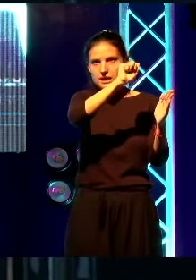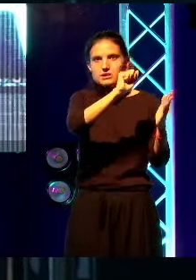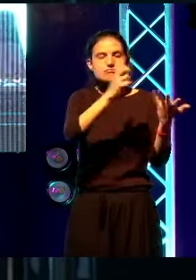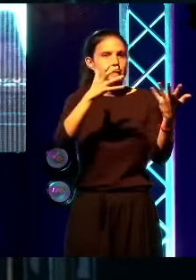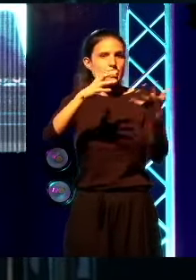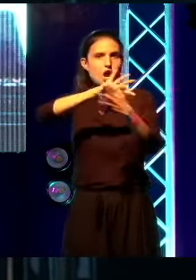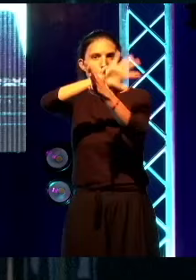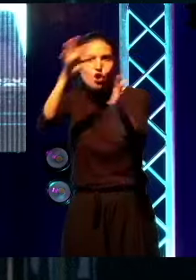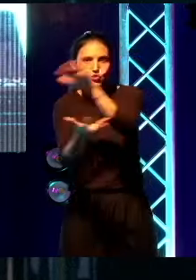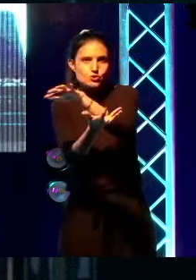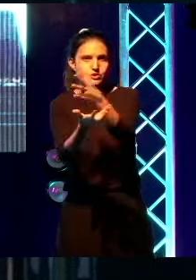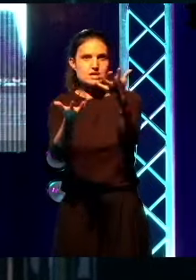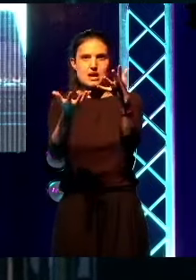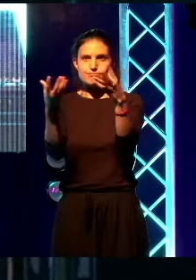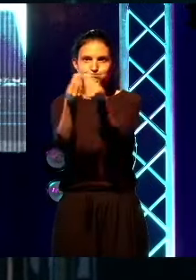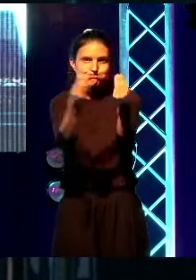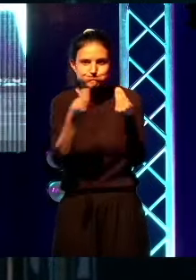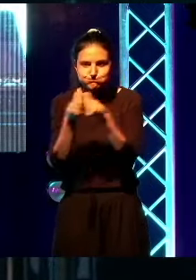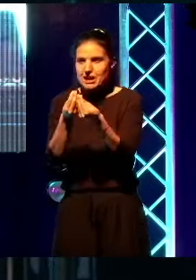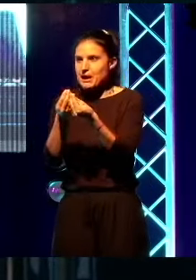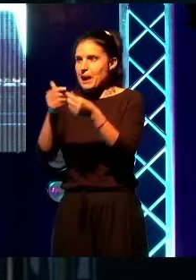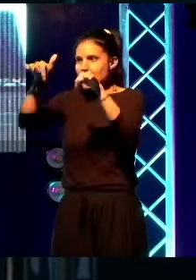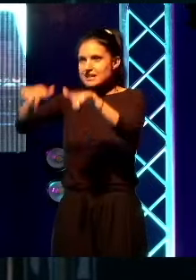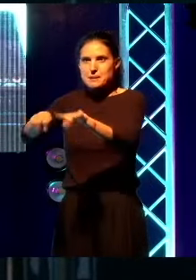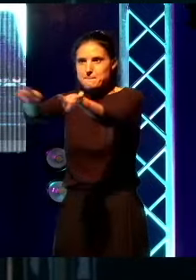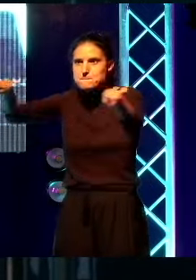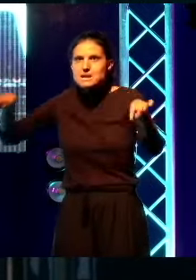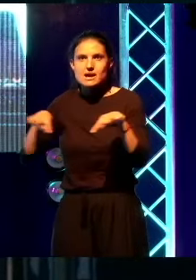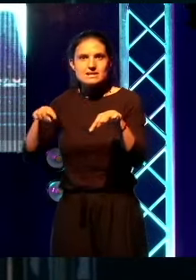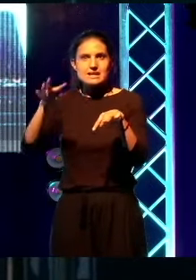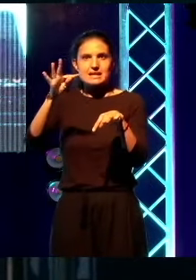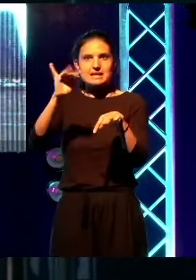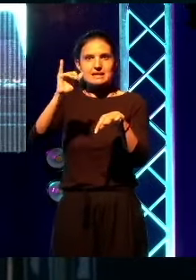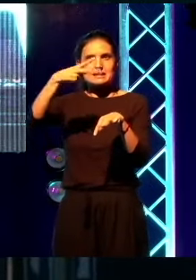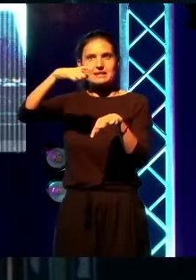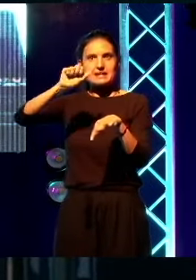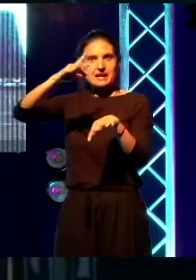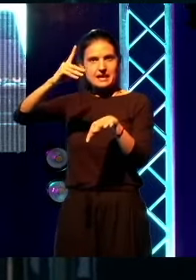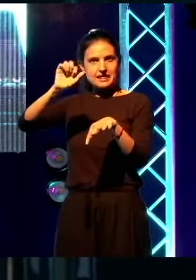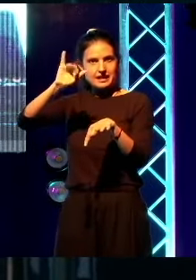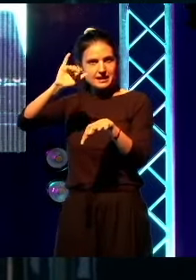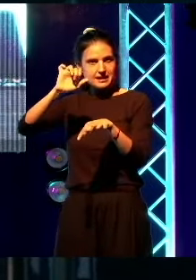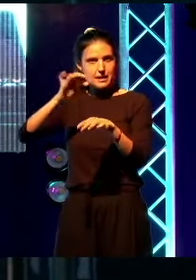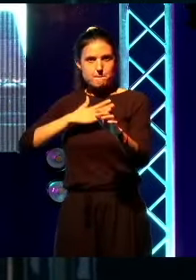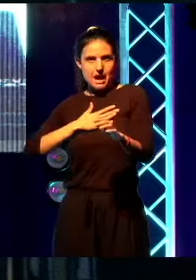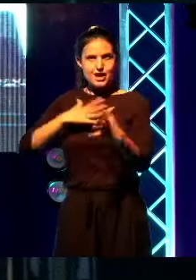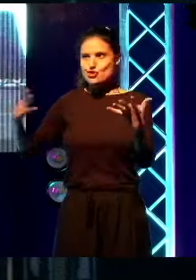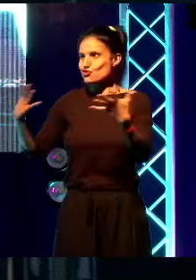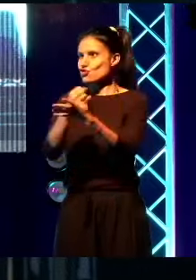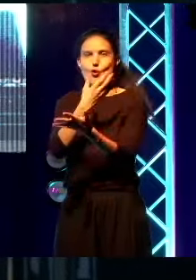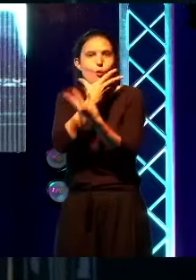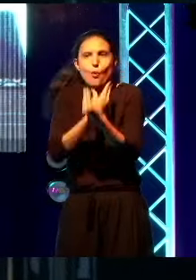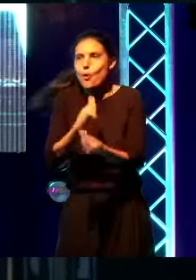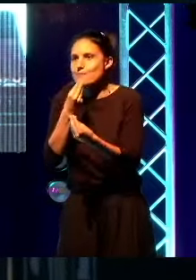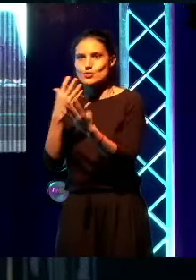al baile a la Plaza Tigaday y ver a todo el mundo guapo, saludándose con mucho cariño. Todos estos